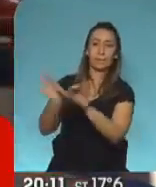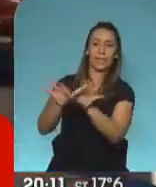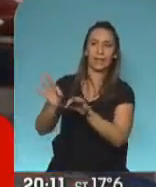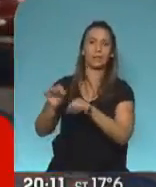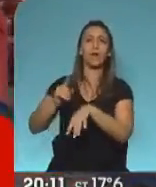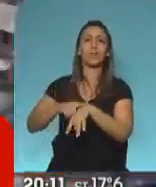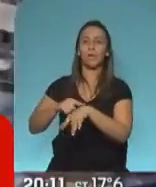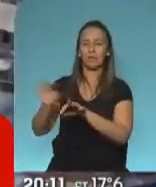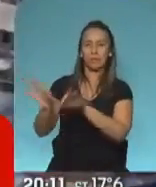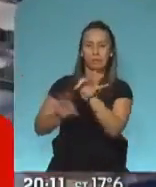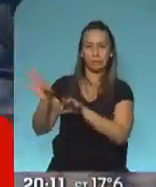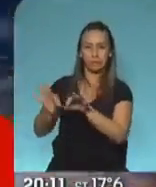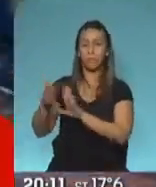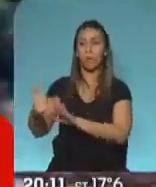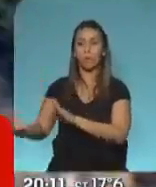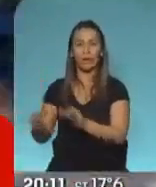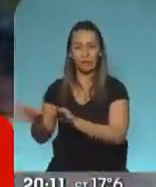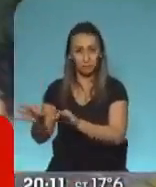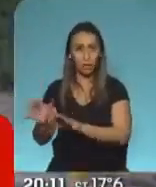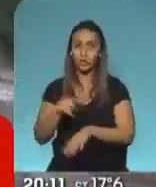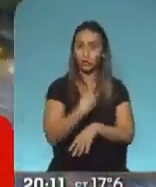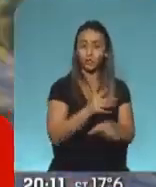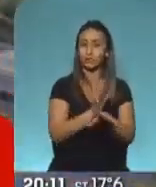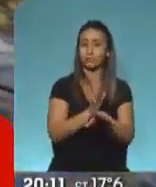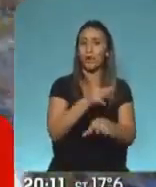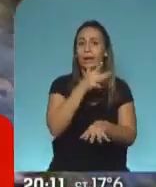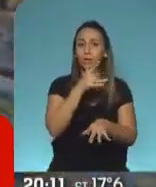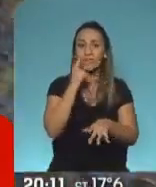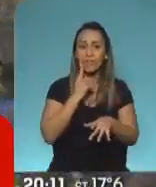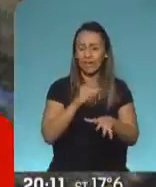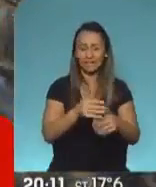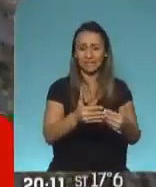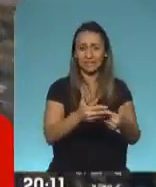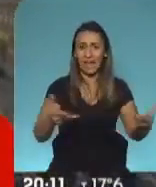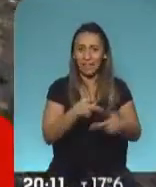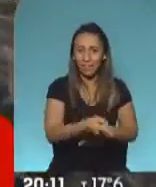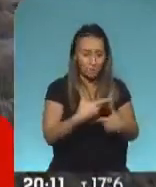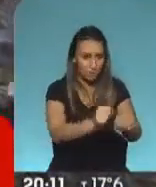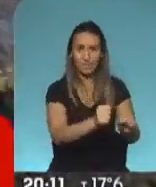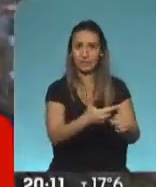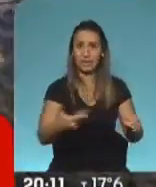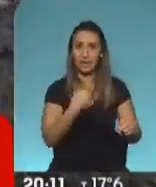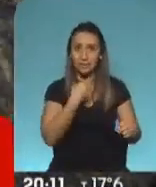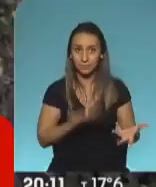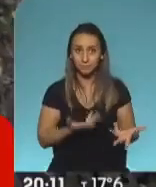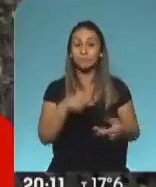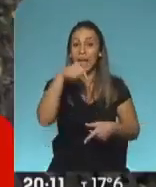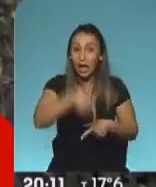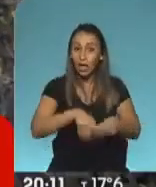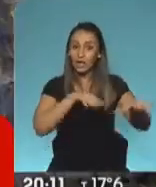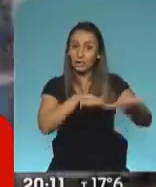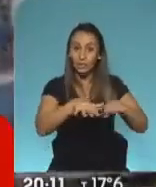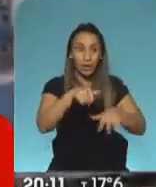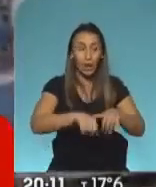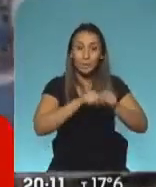la radioactividad. Nosotros siempre estamos 14 días atrasados. Este barrio, en estas condiciones, en este momento de la pandemia, en